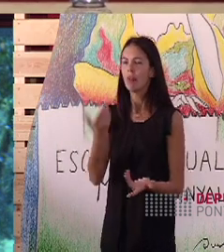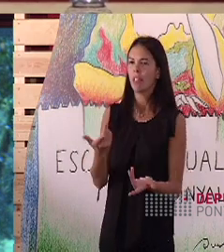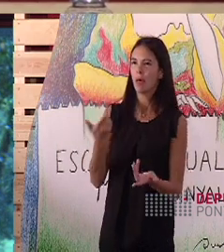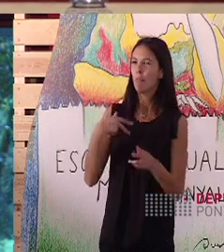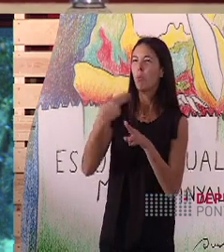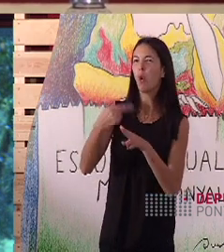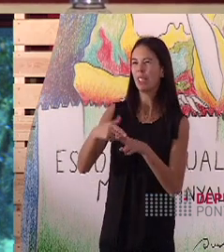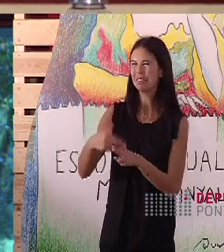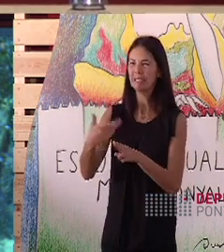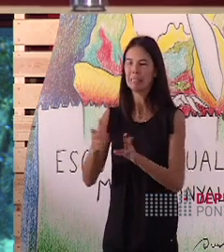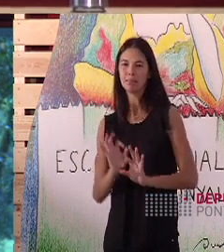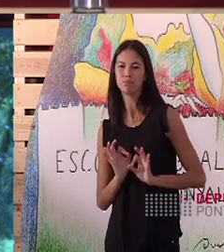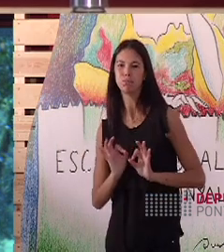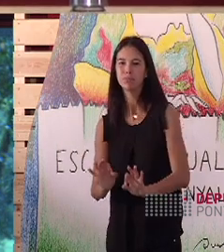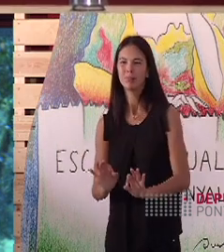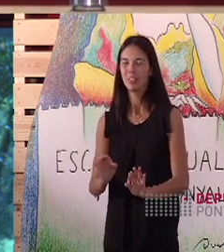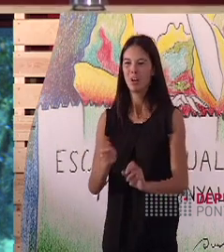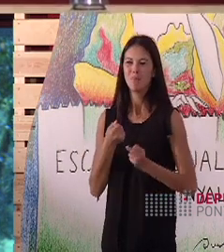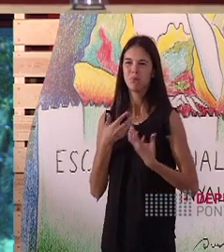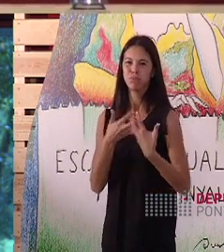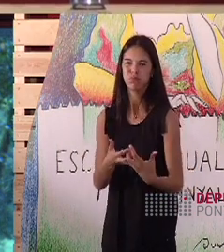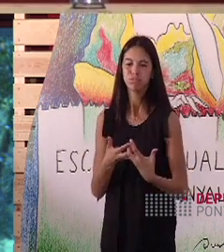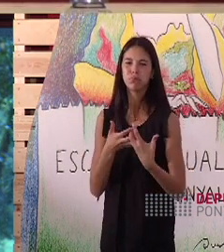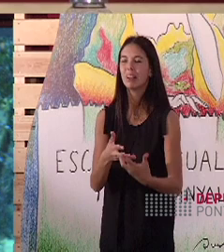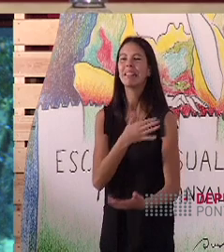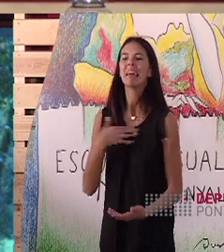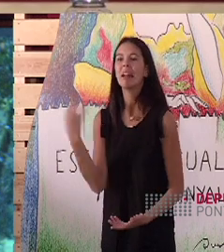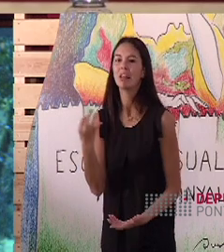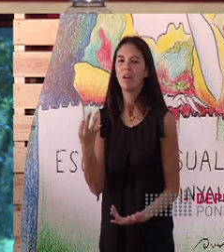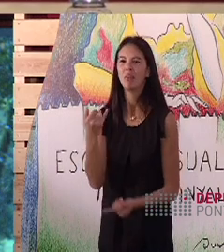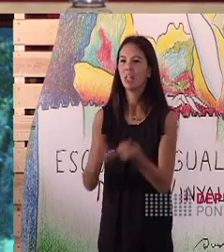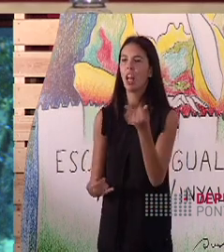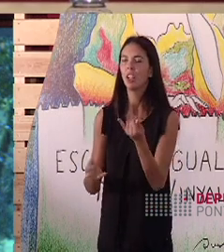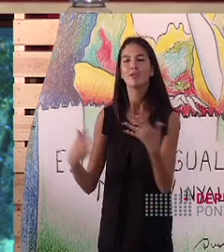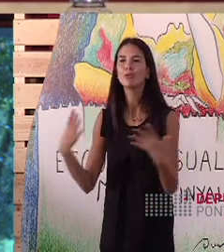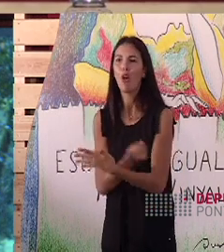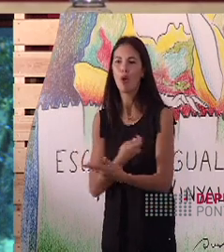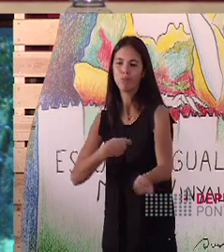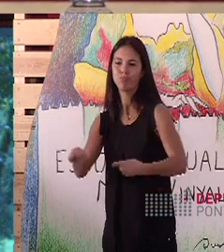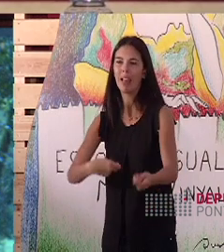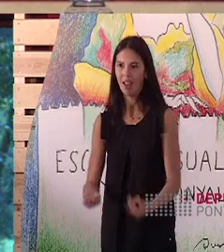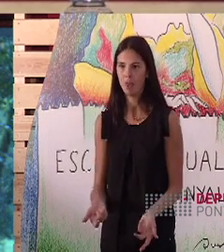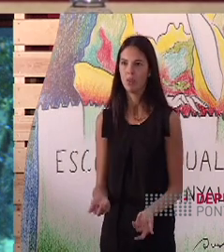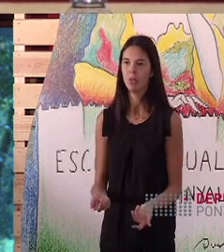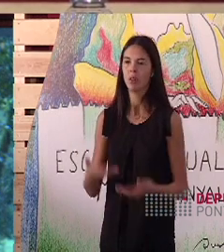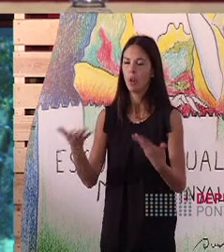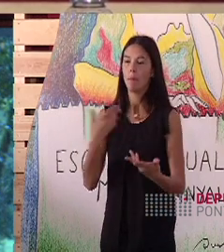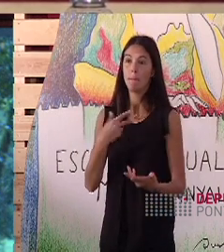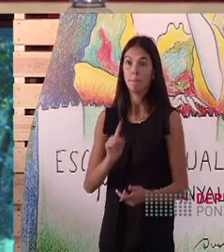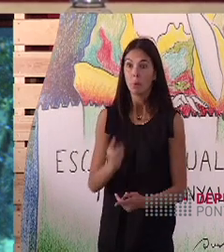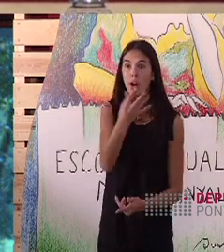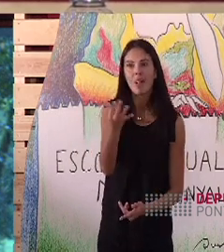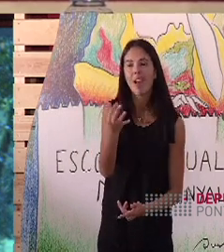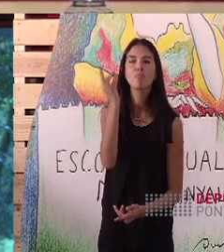capitalista, que pretende que todo é unha mercancía. En primeiro lugar, as